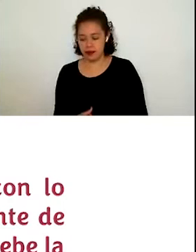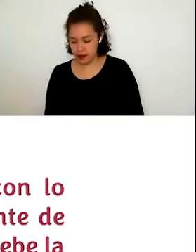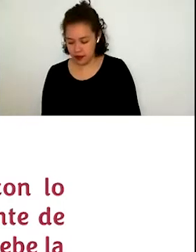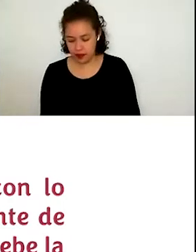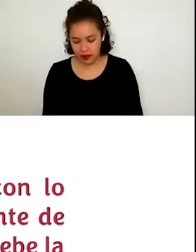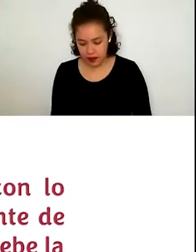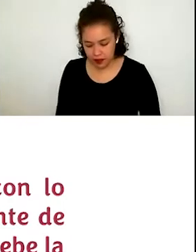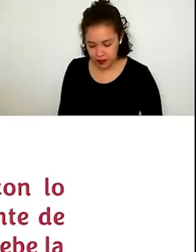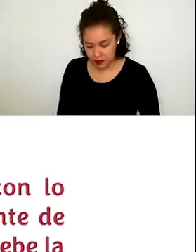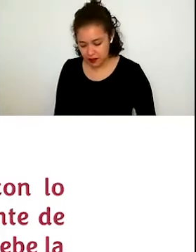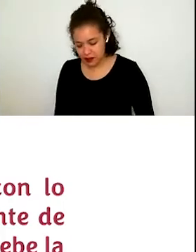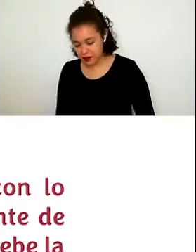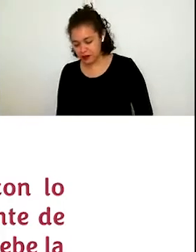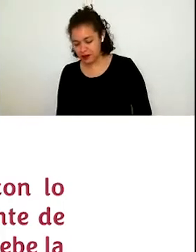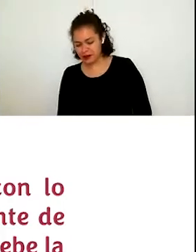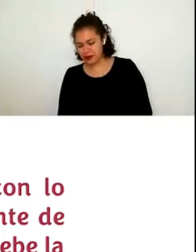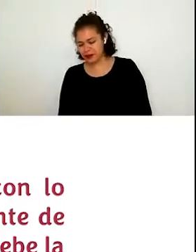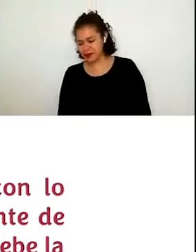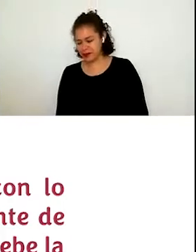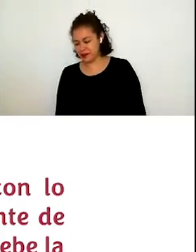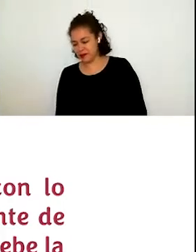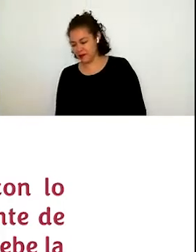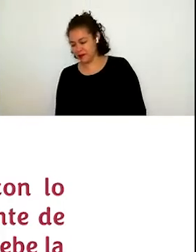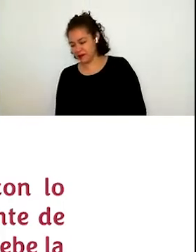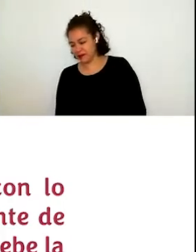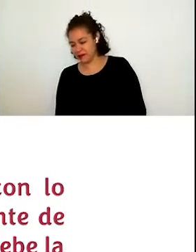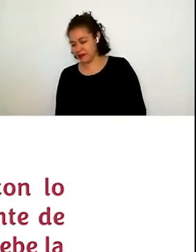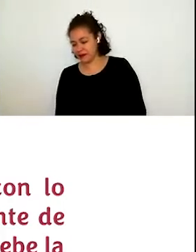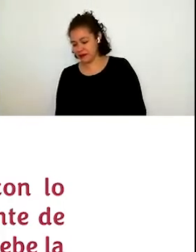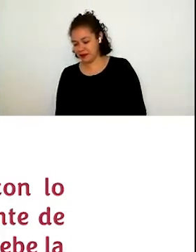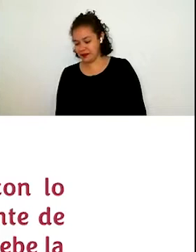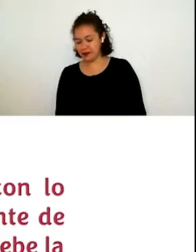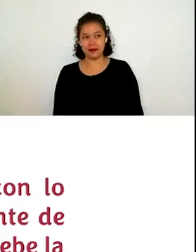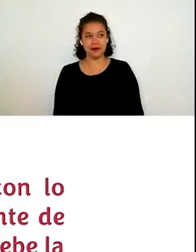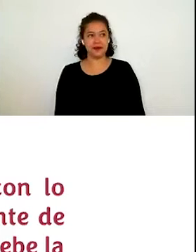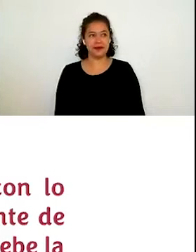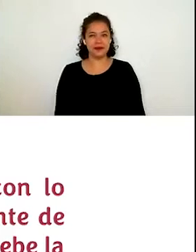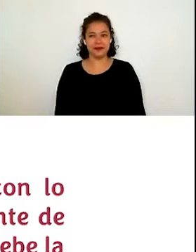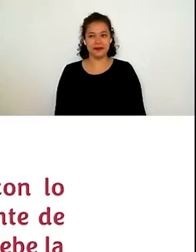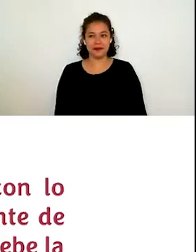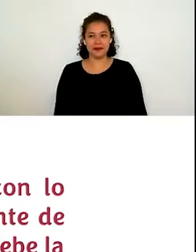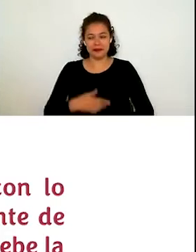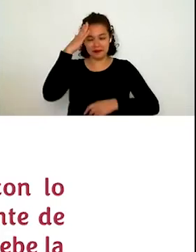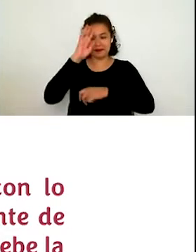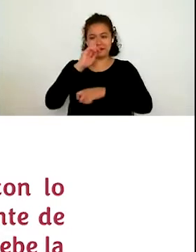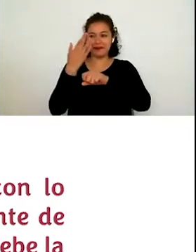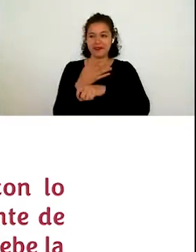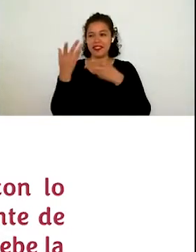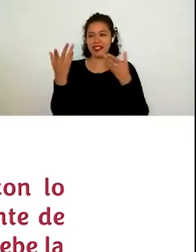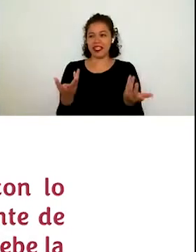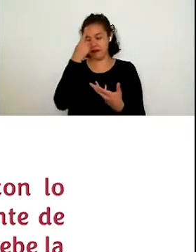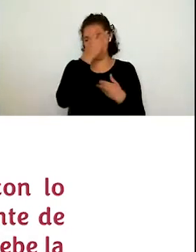Los patronos tienen la facultad de hacer castigo de cuentas